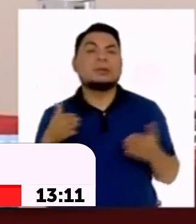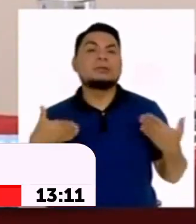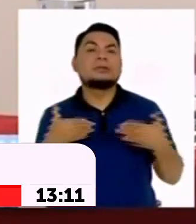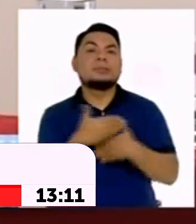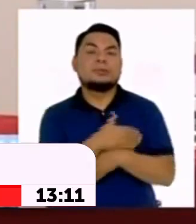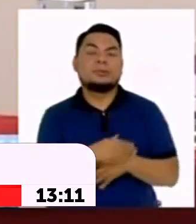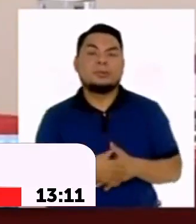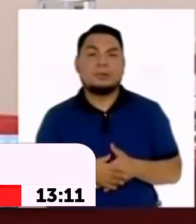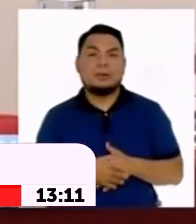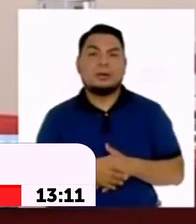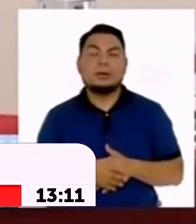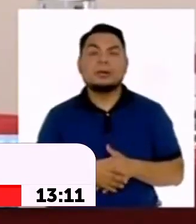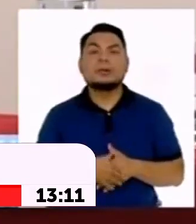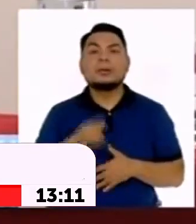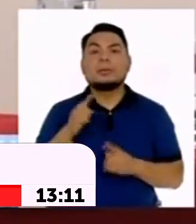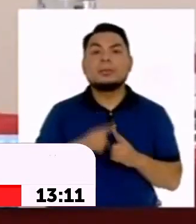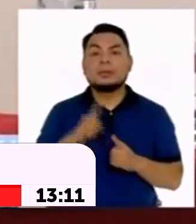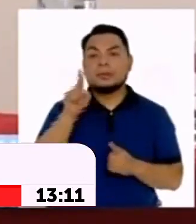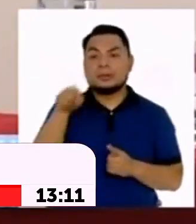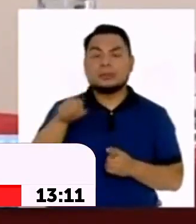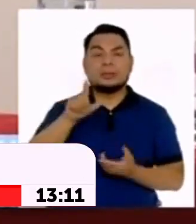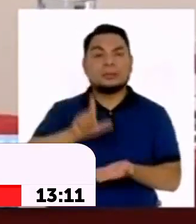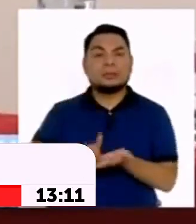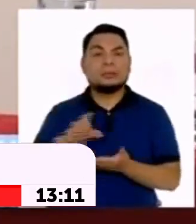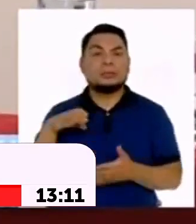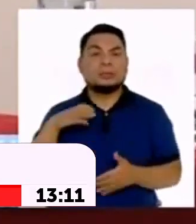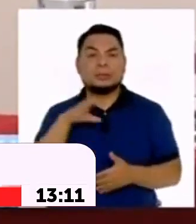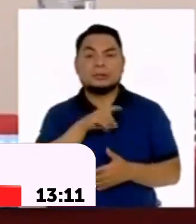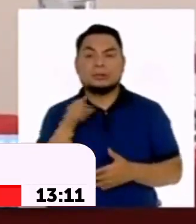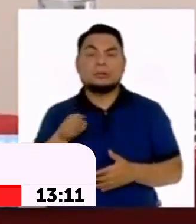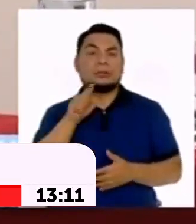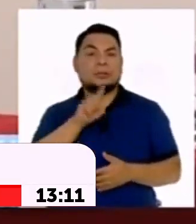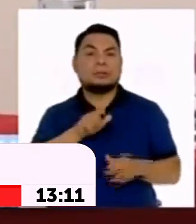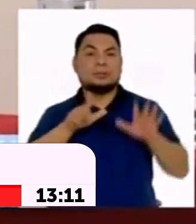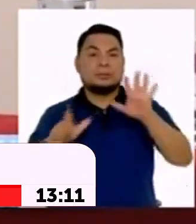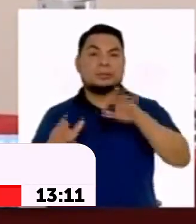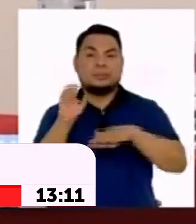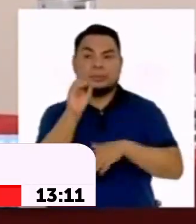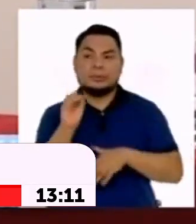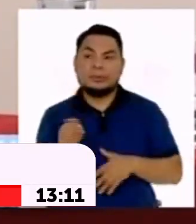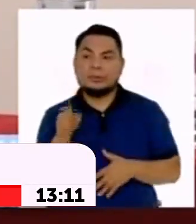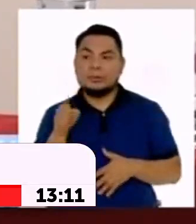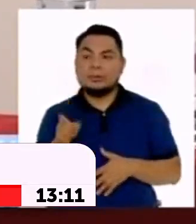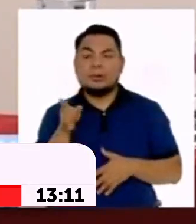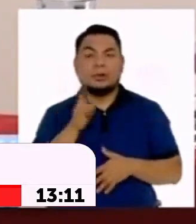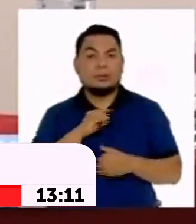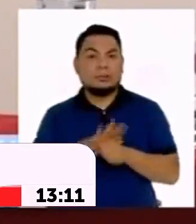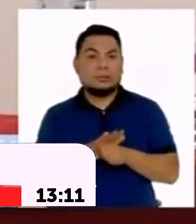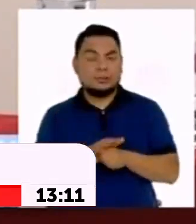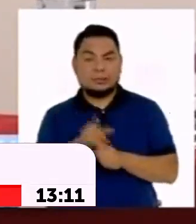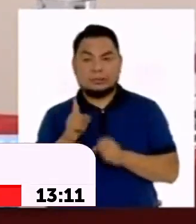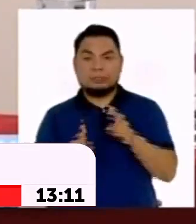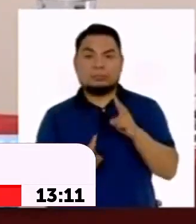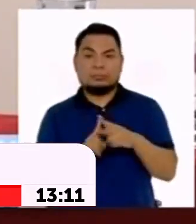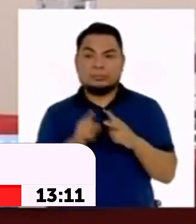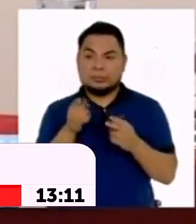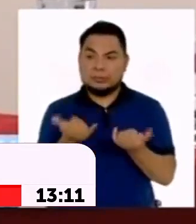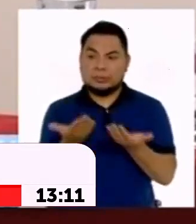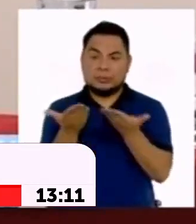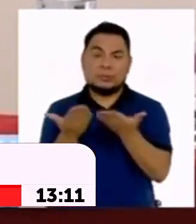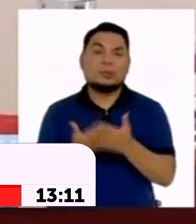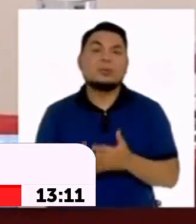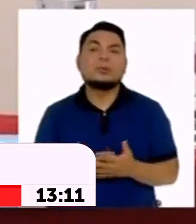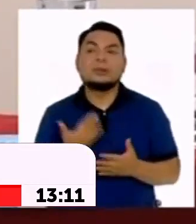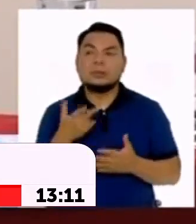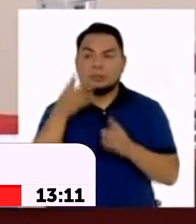Chimbote. Sin embargo, en el caso de Lima y Callao, el 17% de los casos que se están presentando hasta ahora y